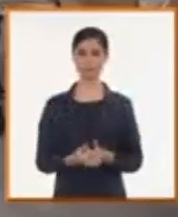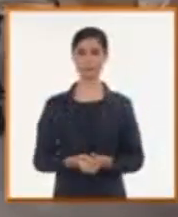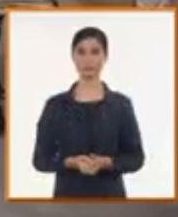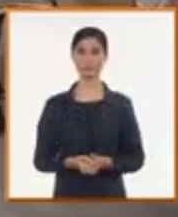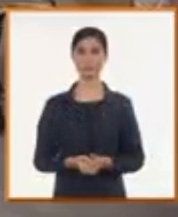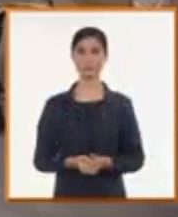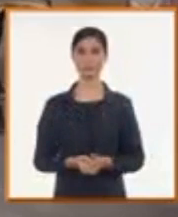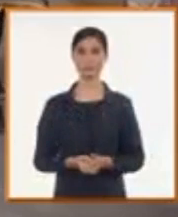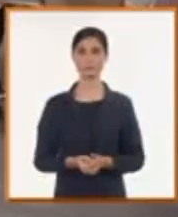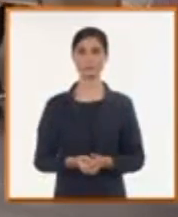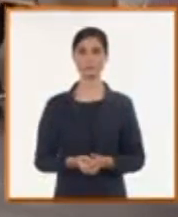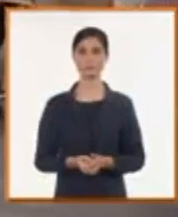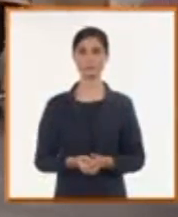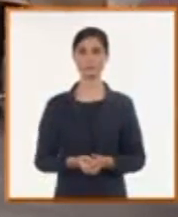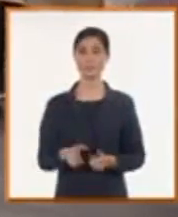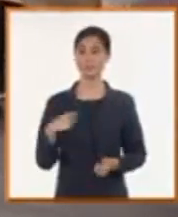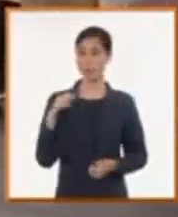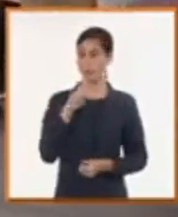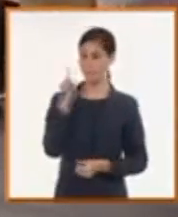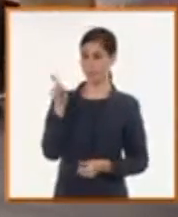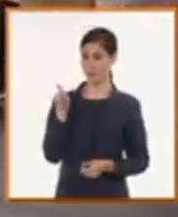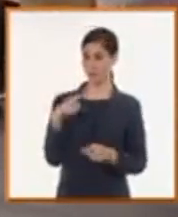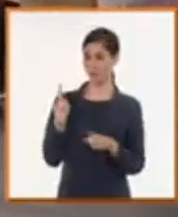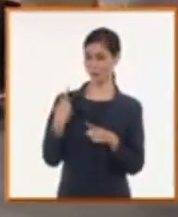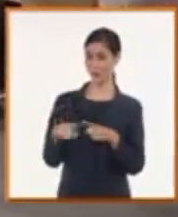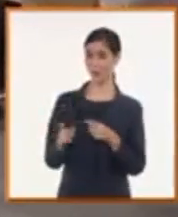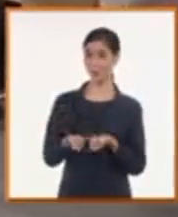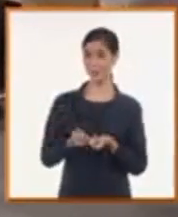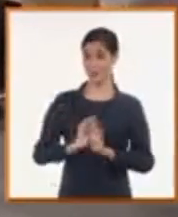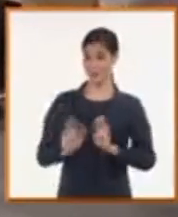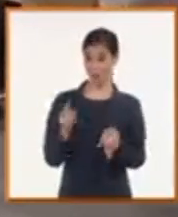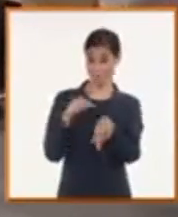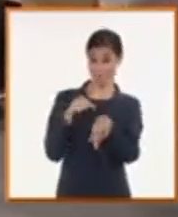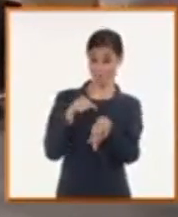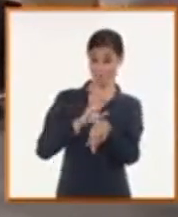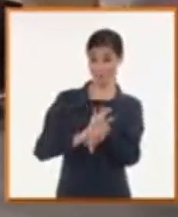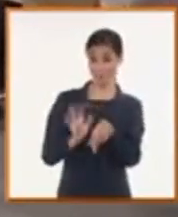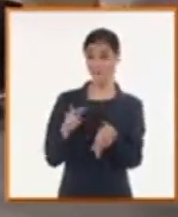Quiero hacerte otra mínima pregunta. Me están apurando con el tiempo, pero tengo que hacerla.